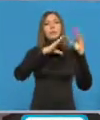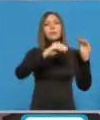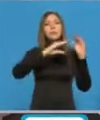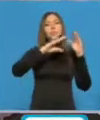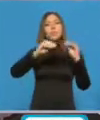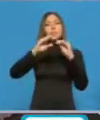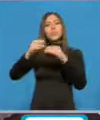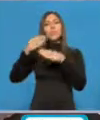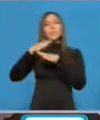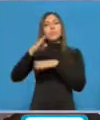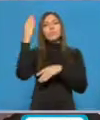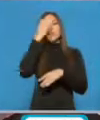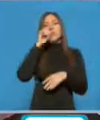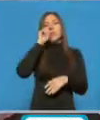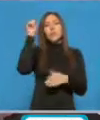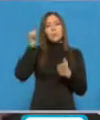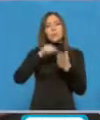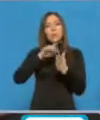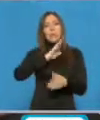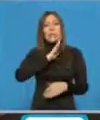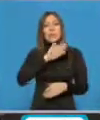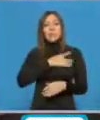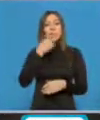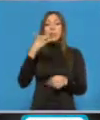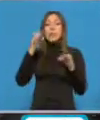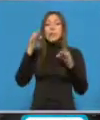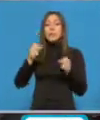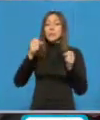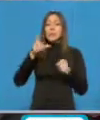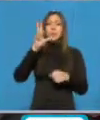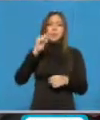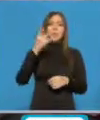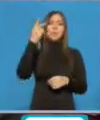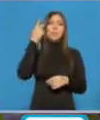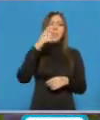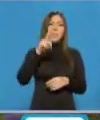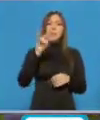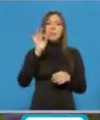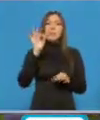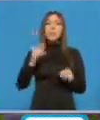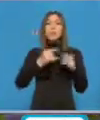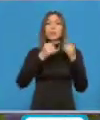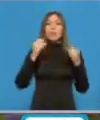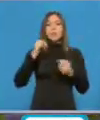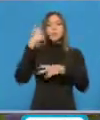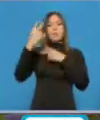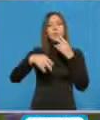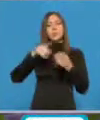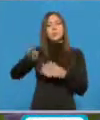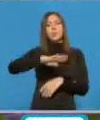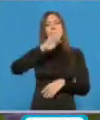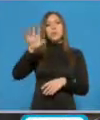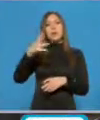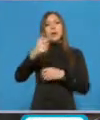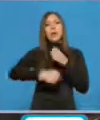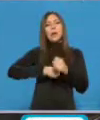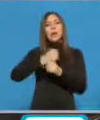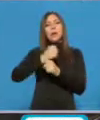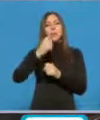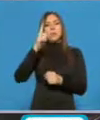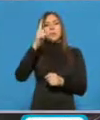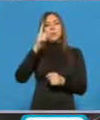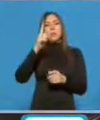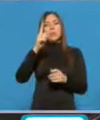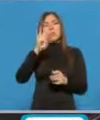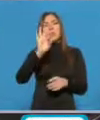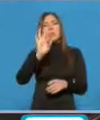Eso es obviamente no comprobado. Ah. El histórico sí estuvo en Jerusalén, El histórico sí. sí, Pero y murió por eso- ahí del año 44. Por eso en España entonces tan